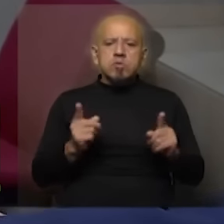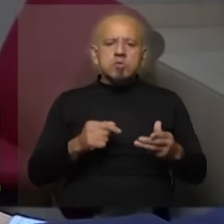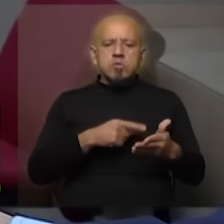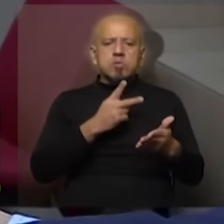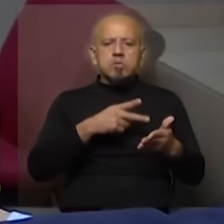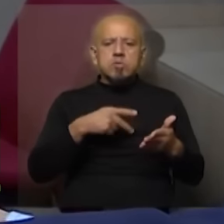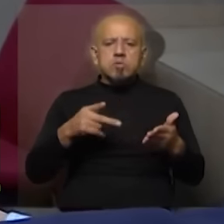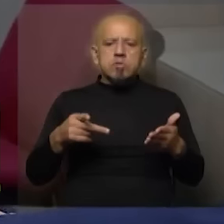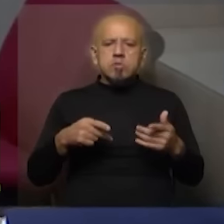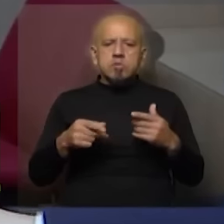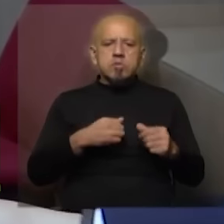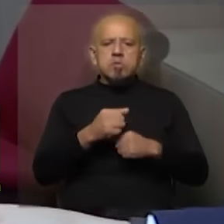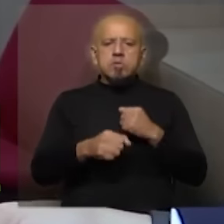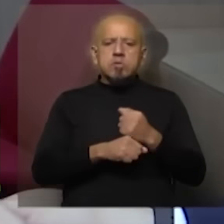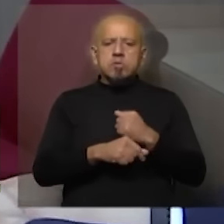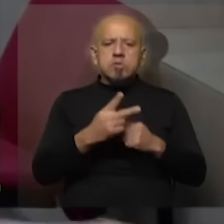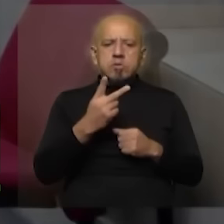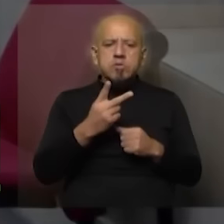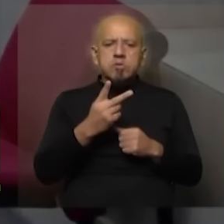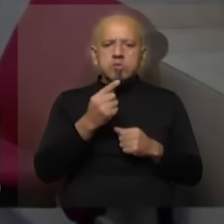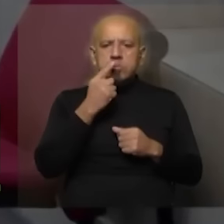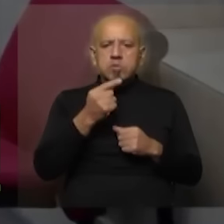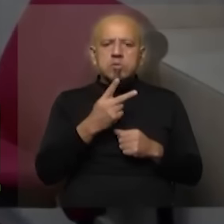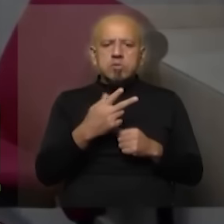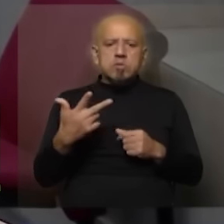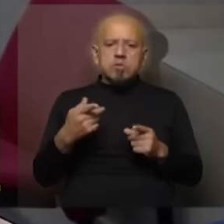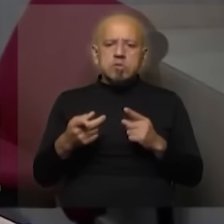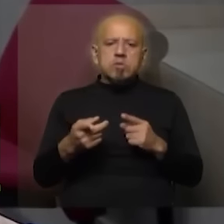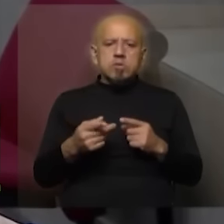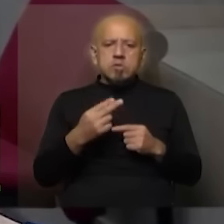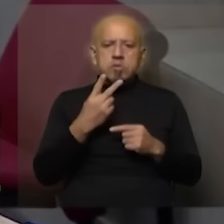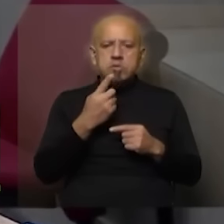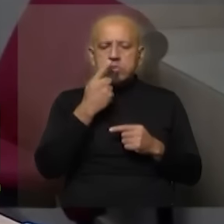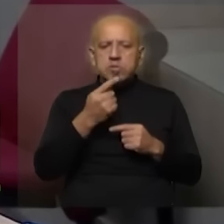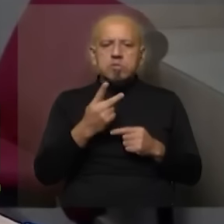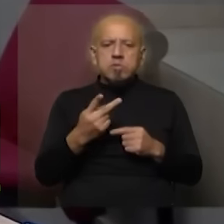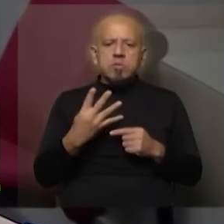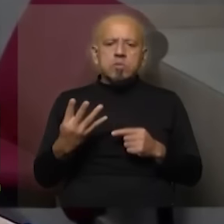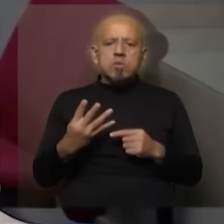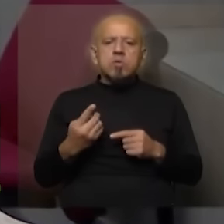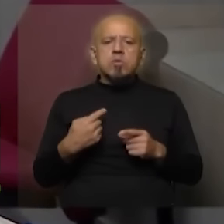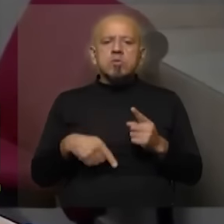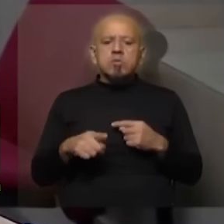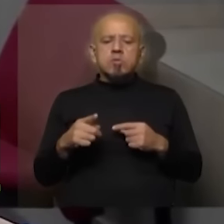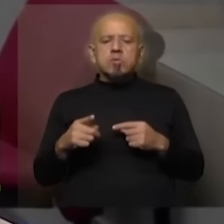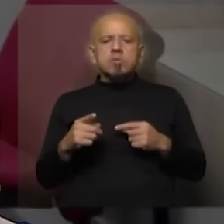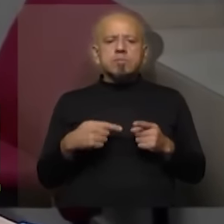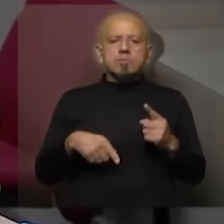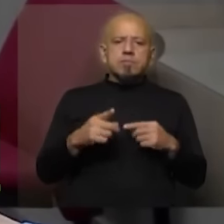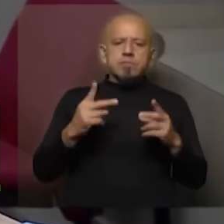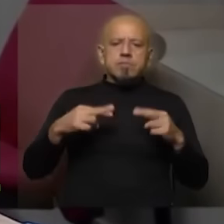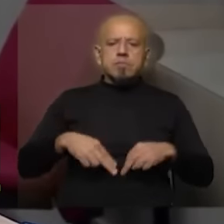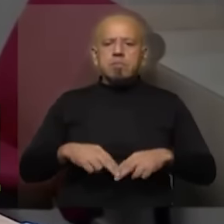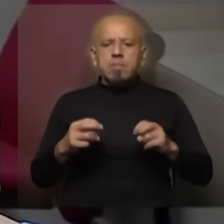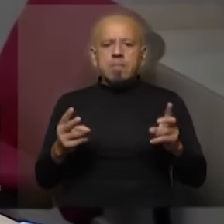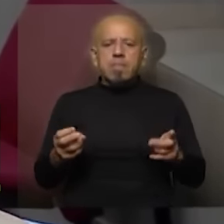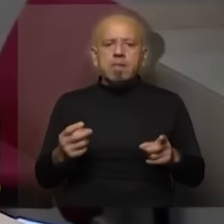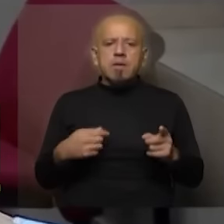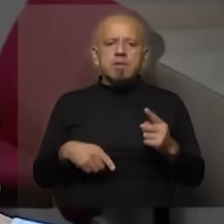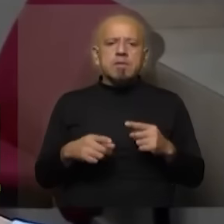ANI tanto en el año 2023 como ahora en el 2024. Estamos hablando de que en términos de investigación e